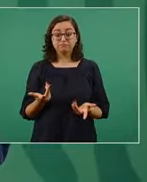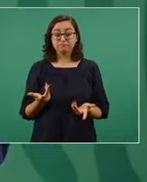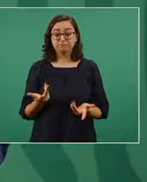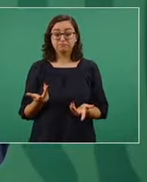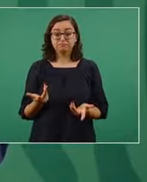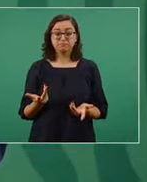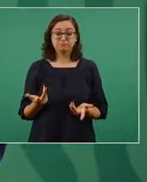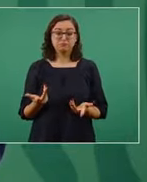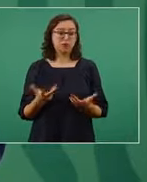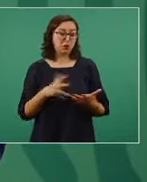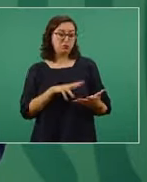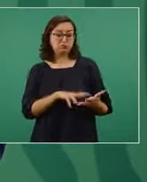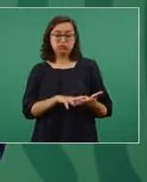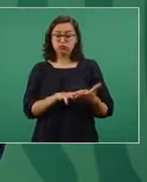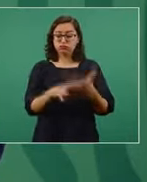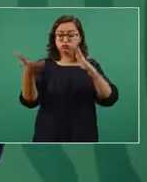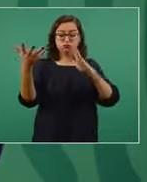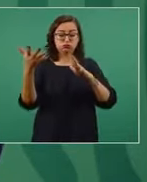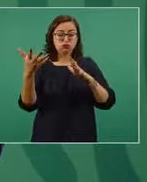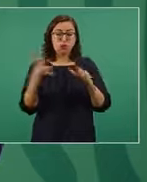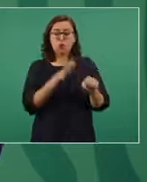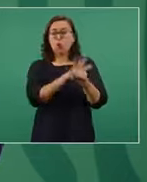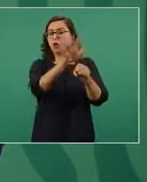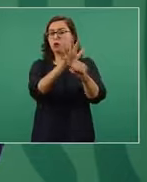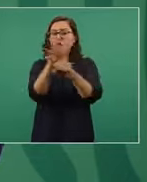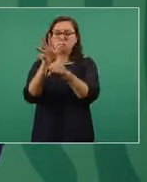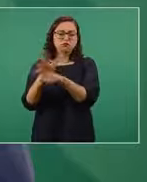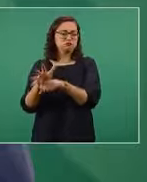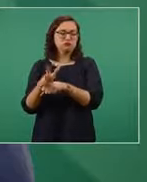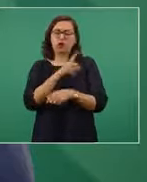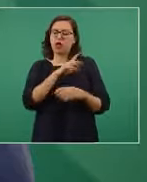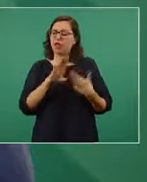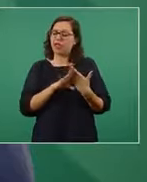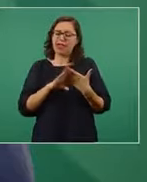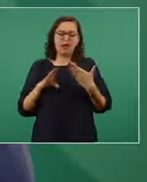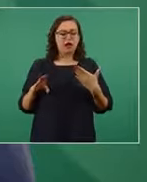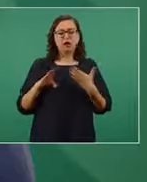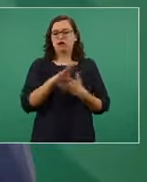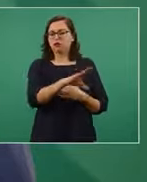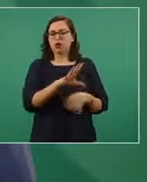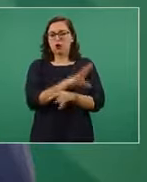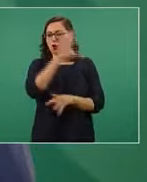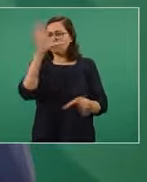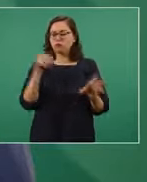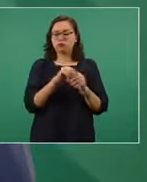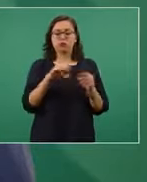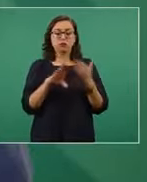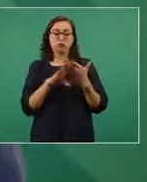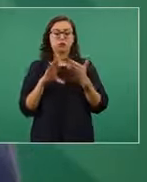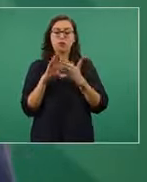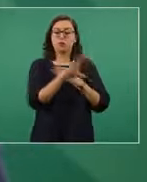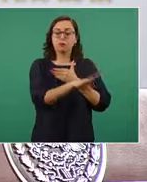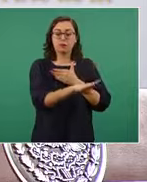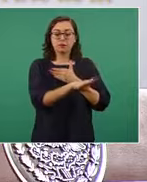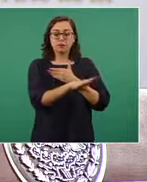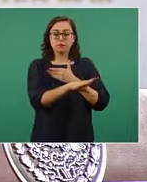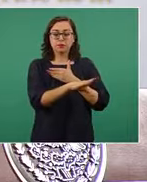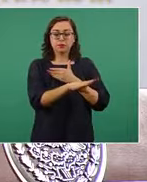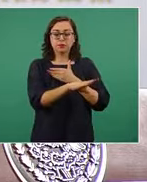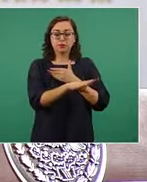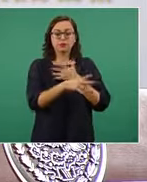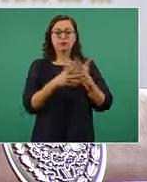de violencia y que tenemos que educar